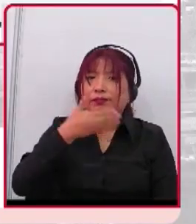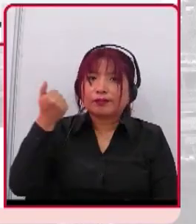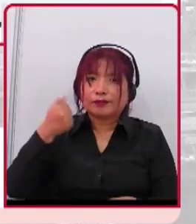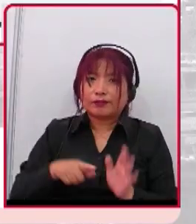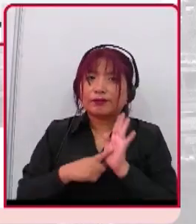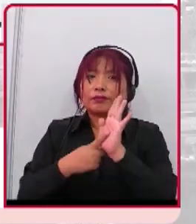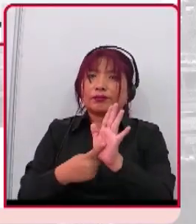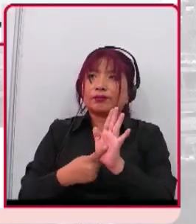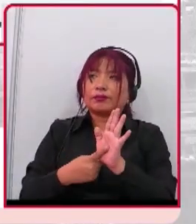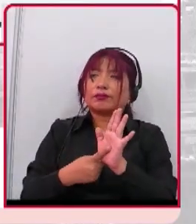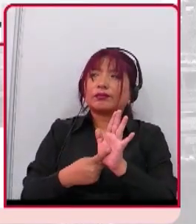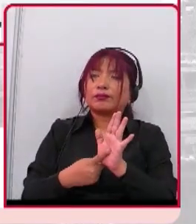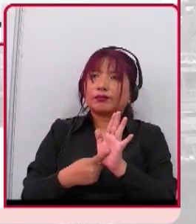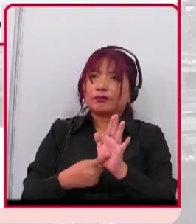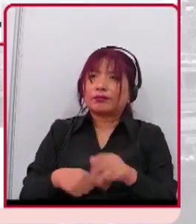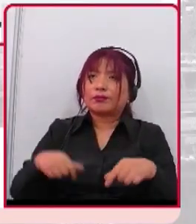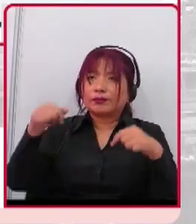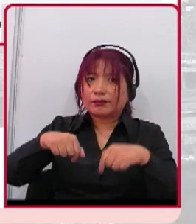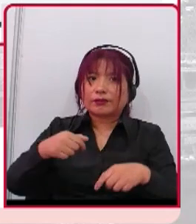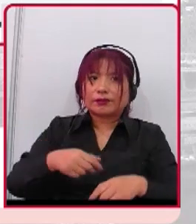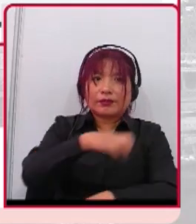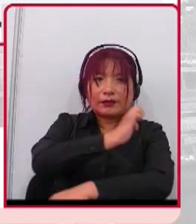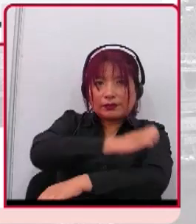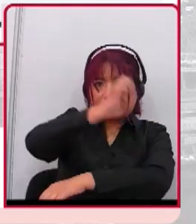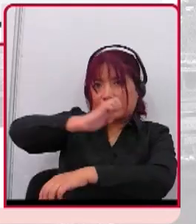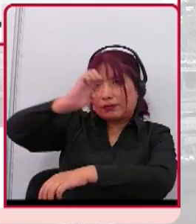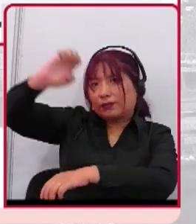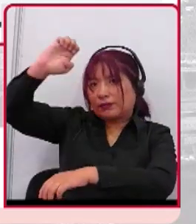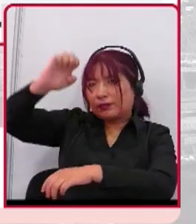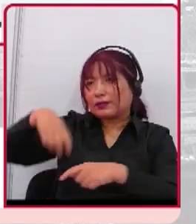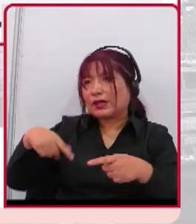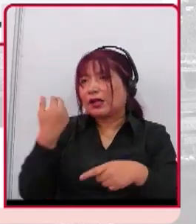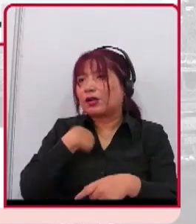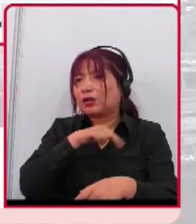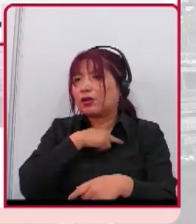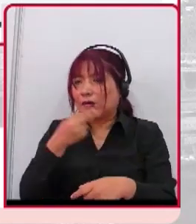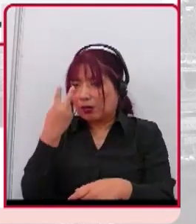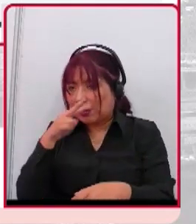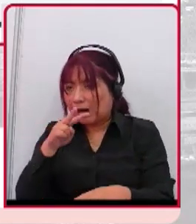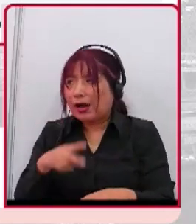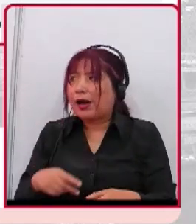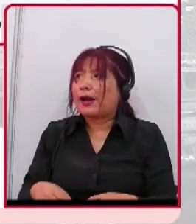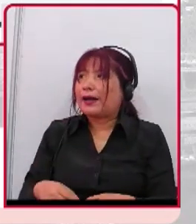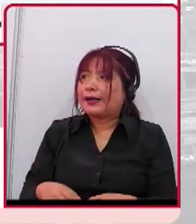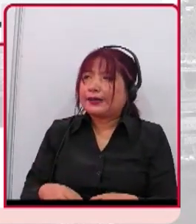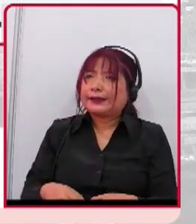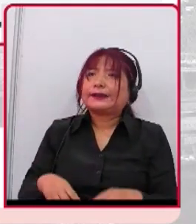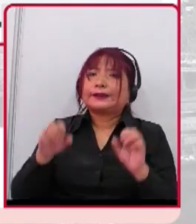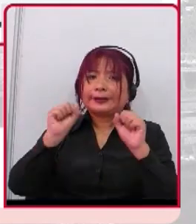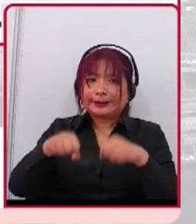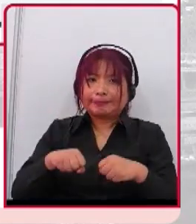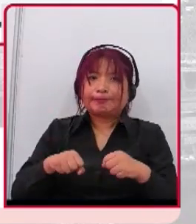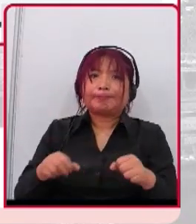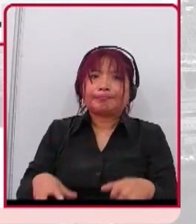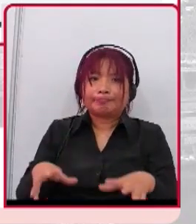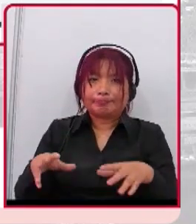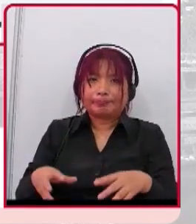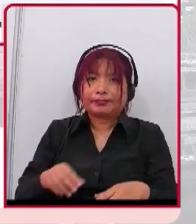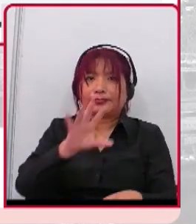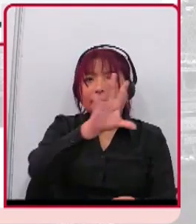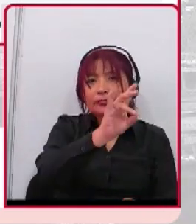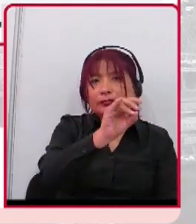básicamente a través de pruebas estadísticas. Hemos podido determinar que existe un beneficio de aproximadamente